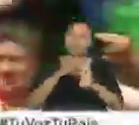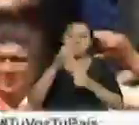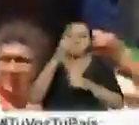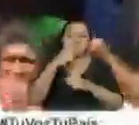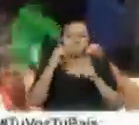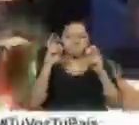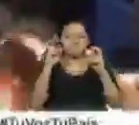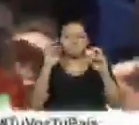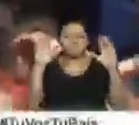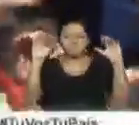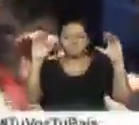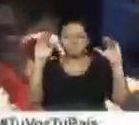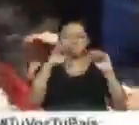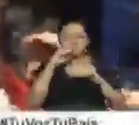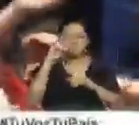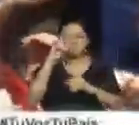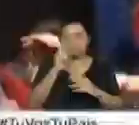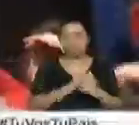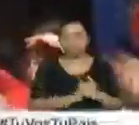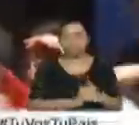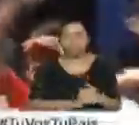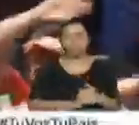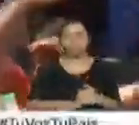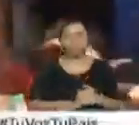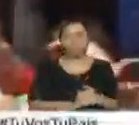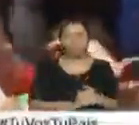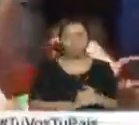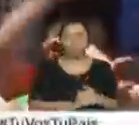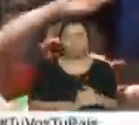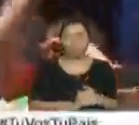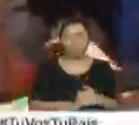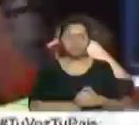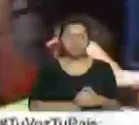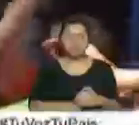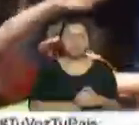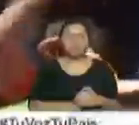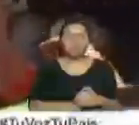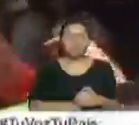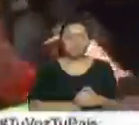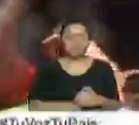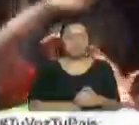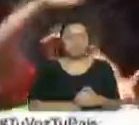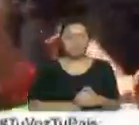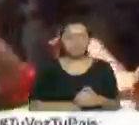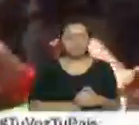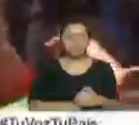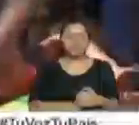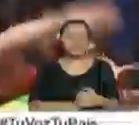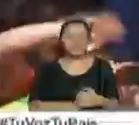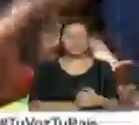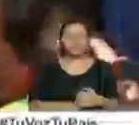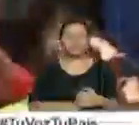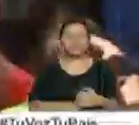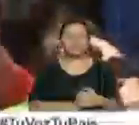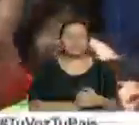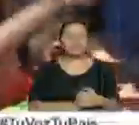cantaron temas de despedida a Rafael Correa. ¡Viva el presidente! ¡Viva el Ecuador!